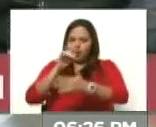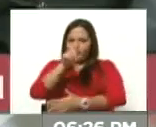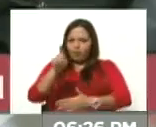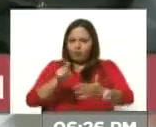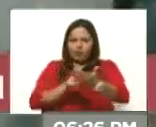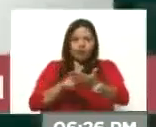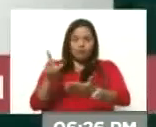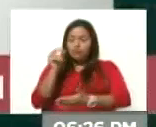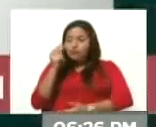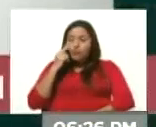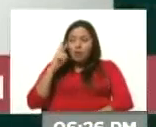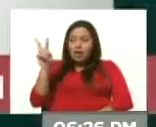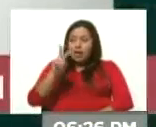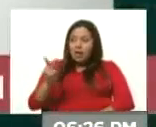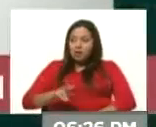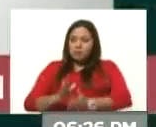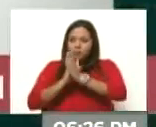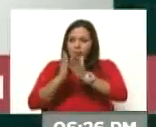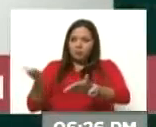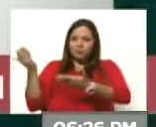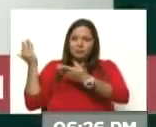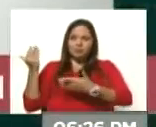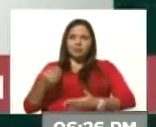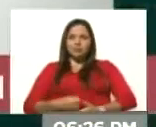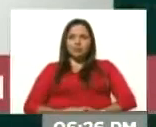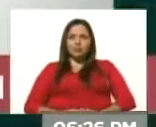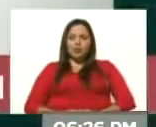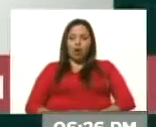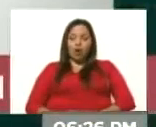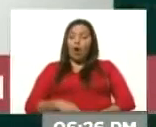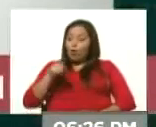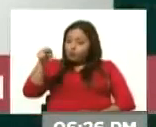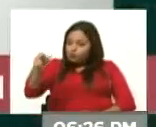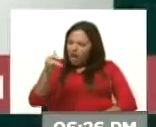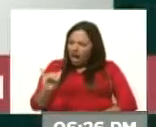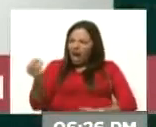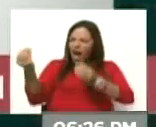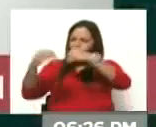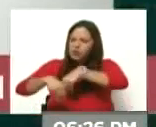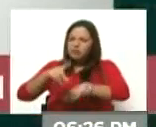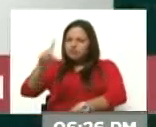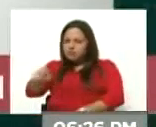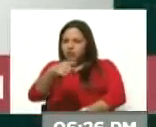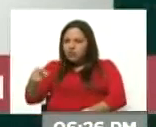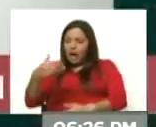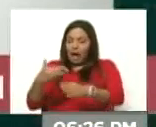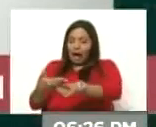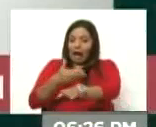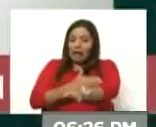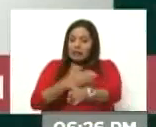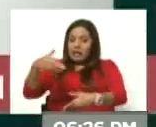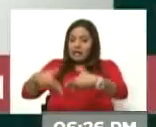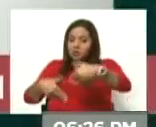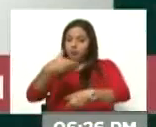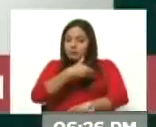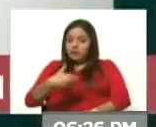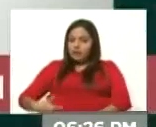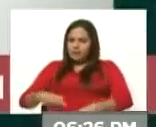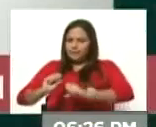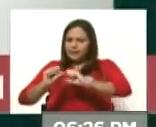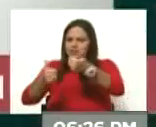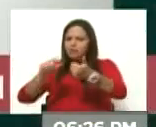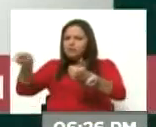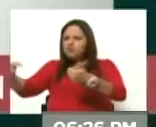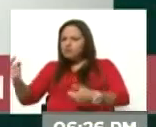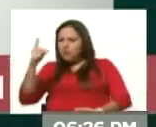verdad no la leo si lo puedes poner ahí está usted estaría de acuerdo o en desacuerdo con adelantar las elecciones presidenciales para principios del próximo